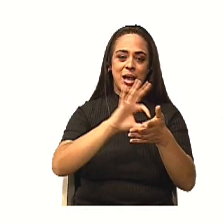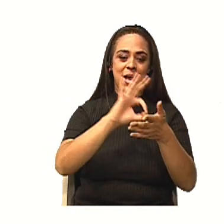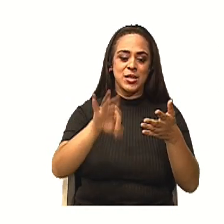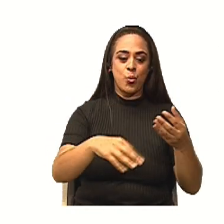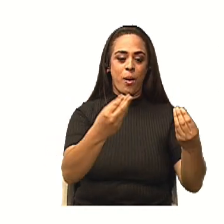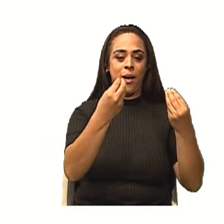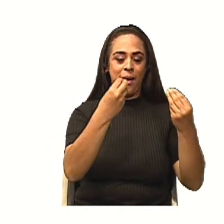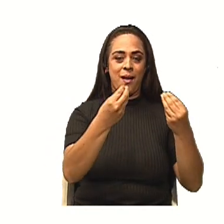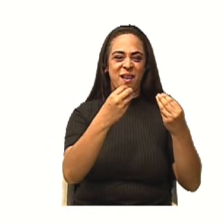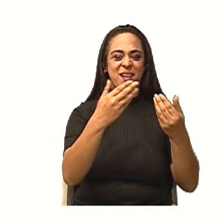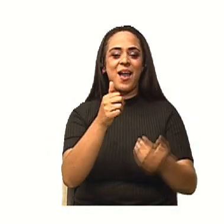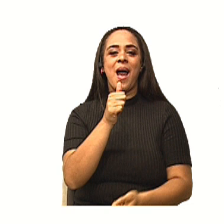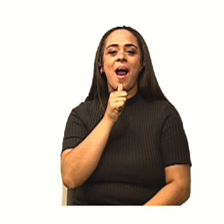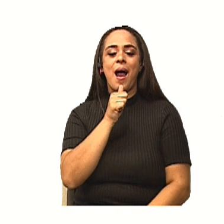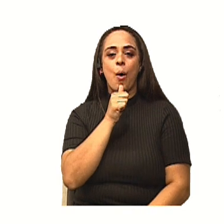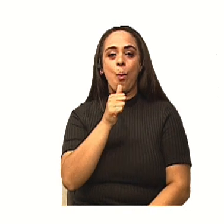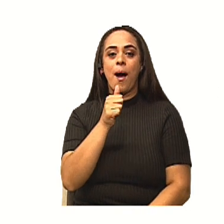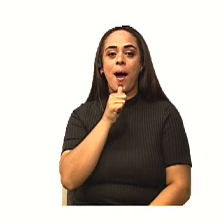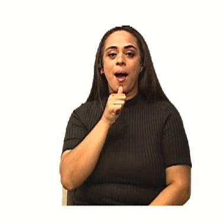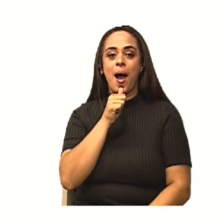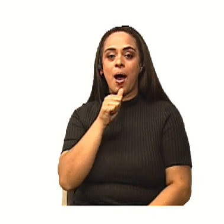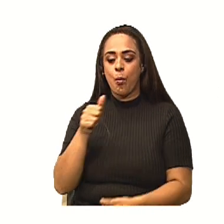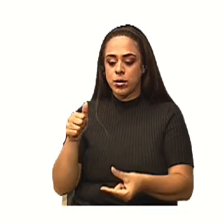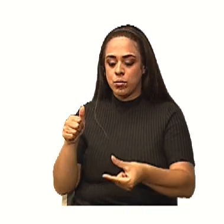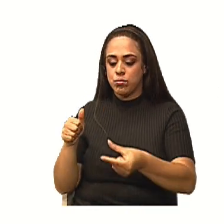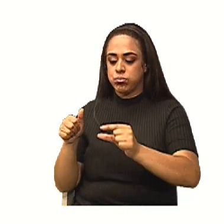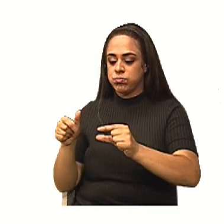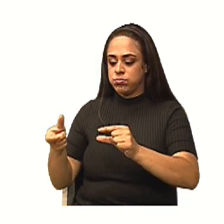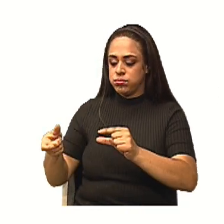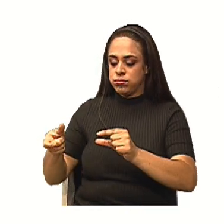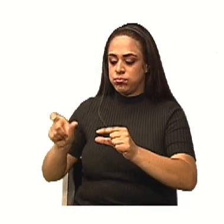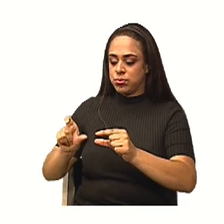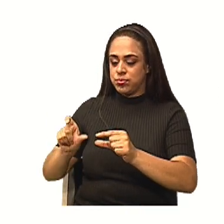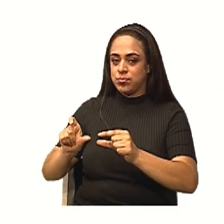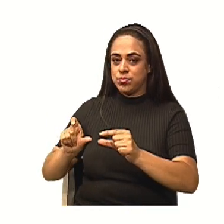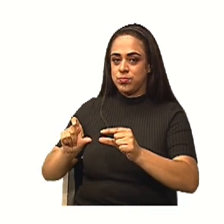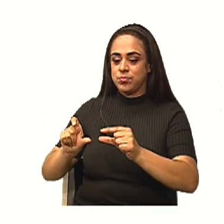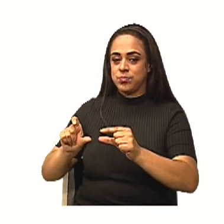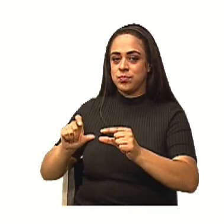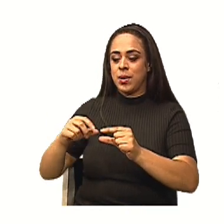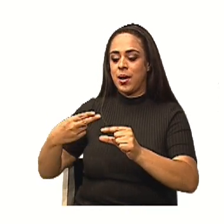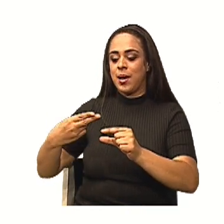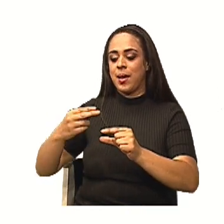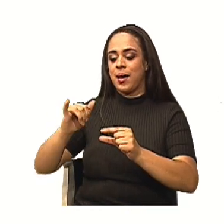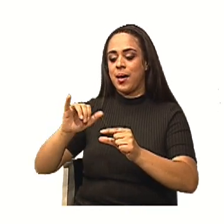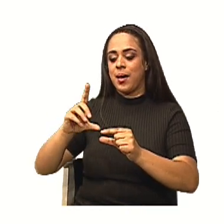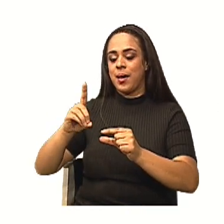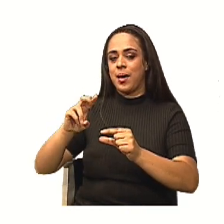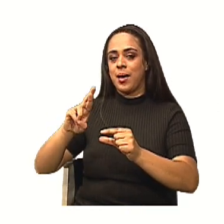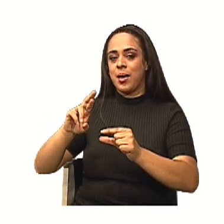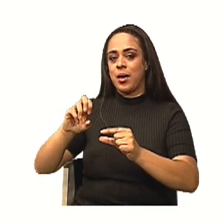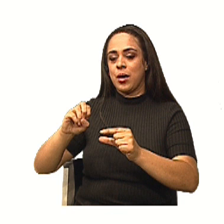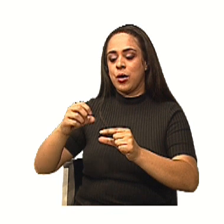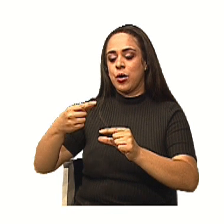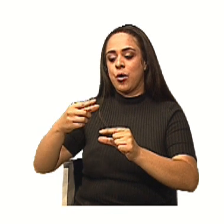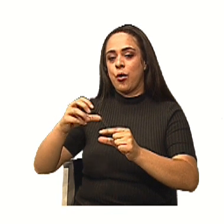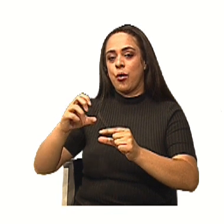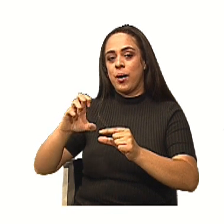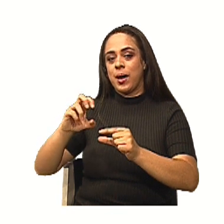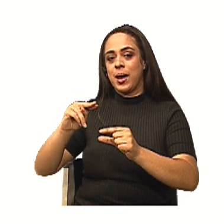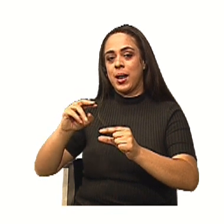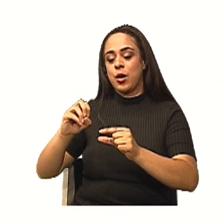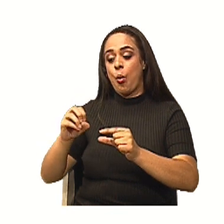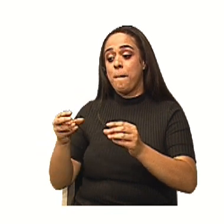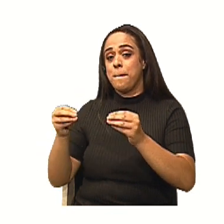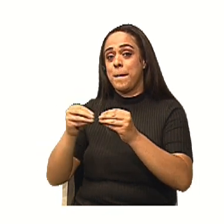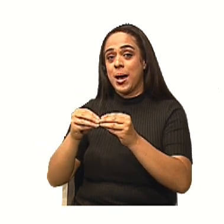el agua es la unión de dos átomos de hidrógeno más un átomo de oxígeno en esa relación numérica siempre.